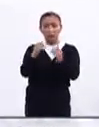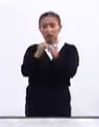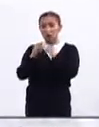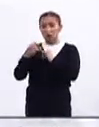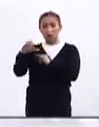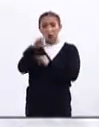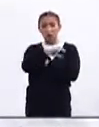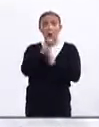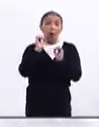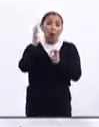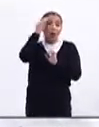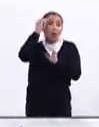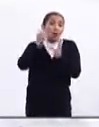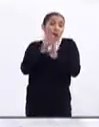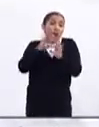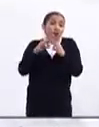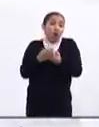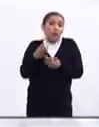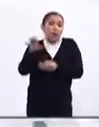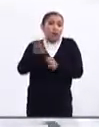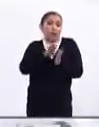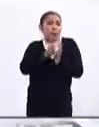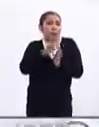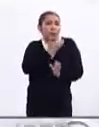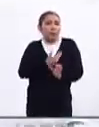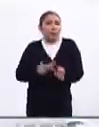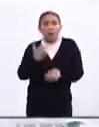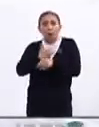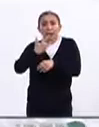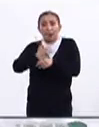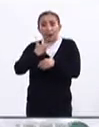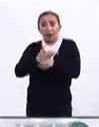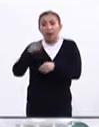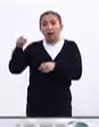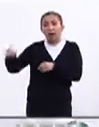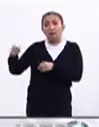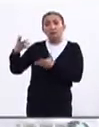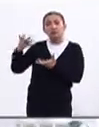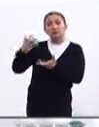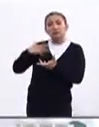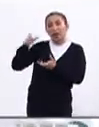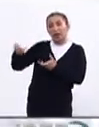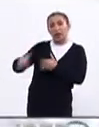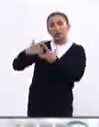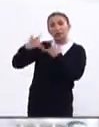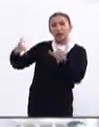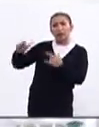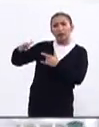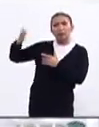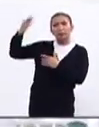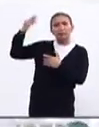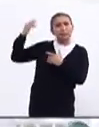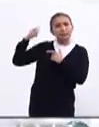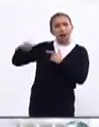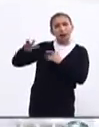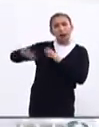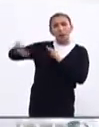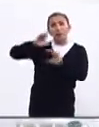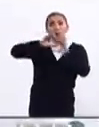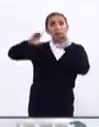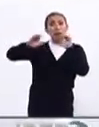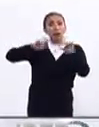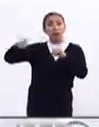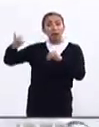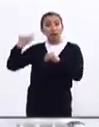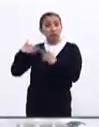instituciones o liderazgos de nuevo tipo, como el presidente guatemalteco, que tiene una trayectoria, digamos, en medios de